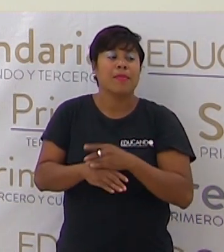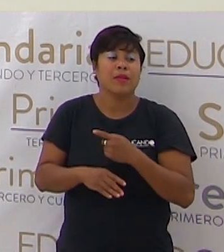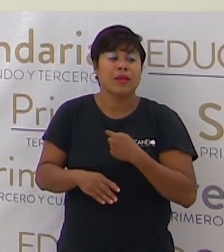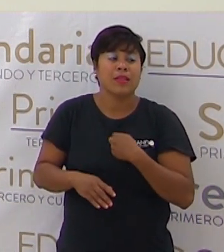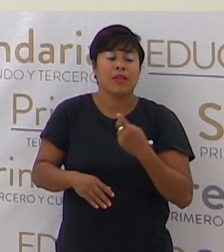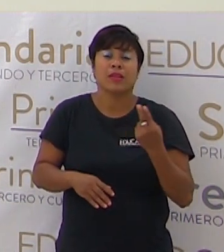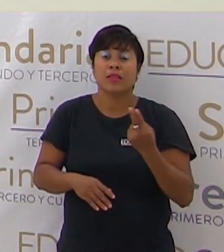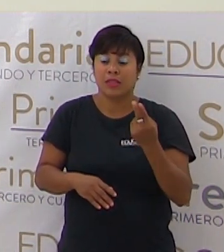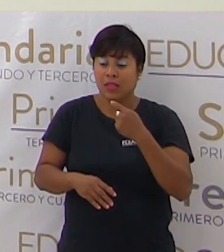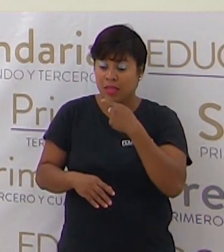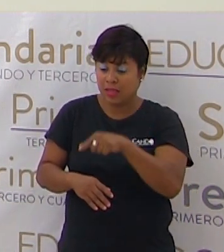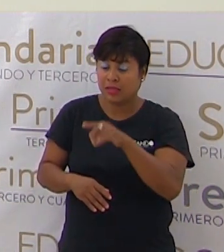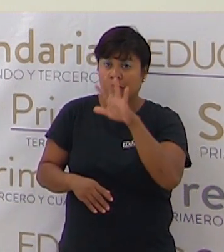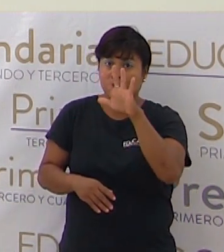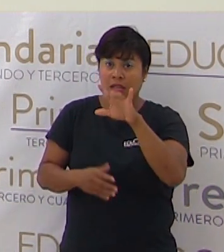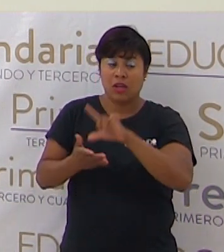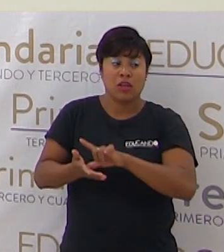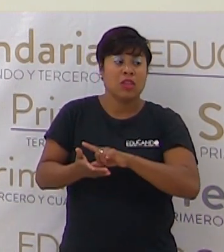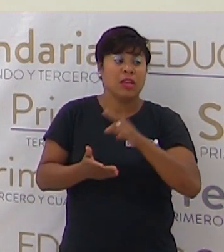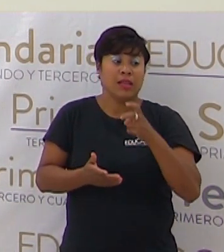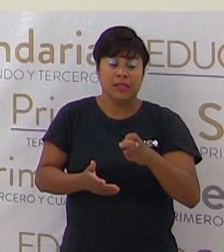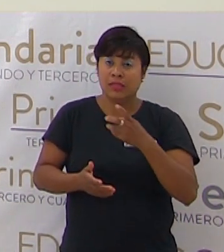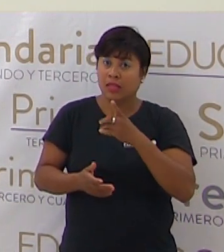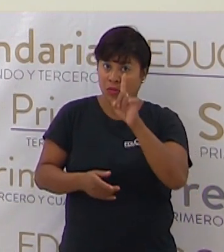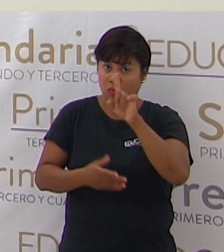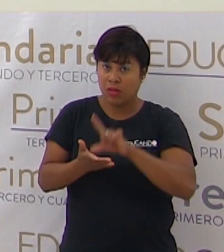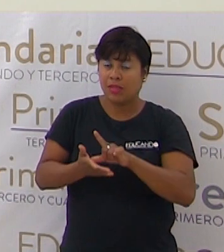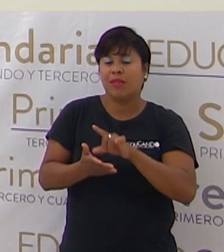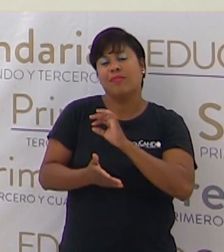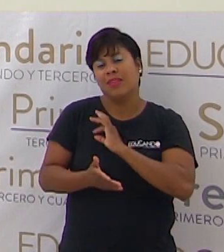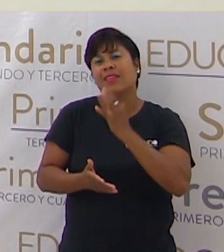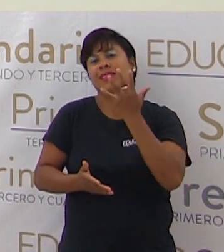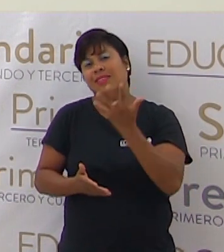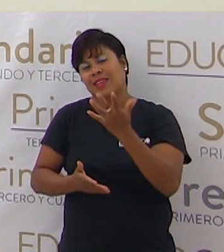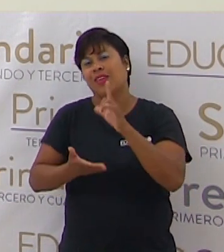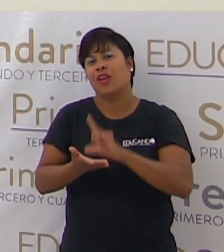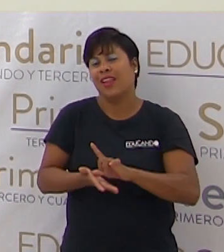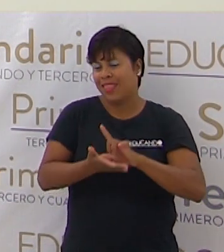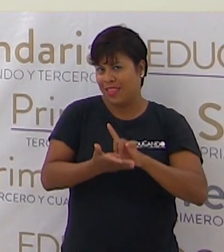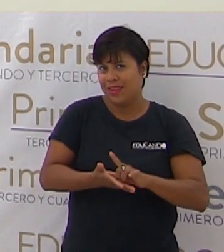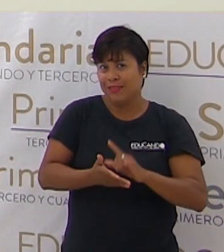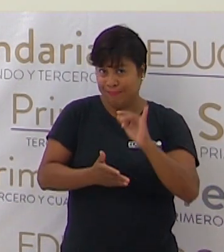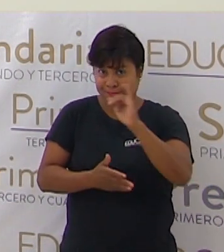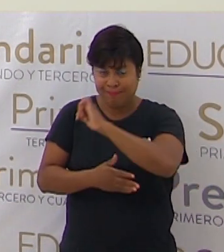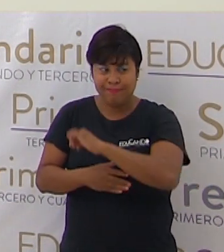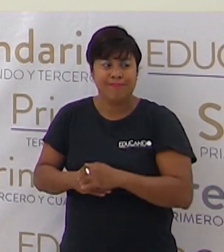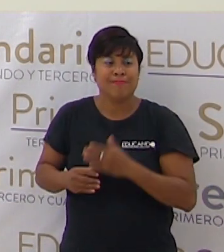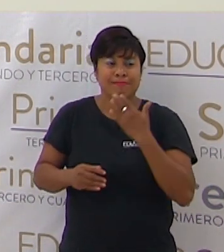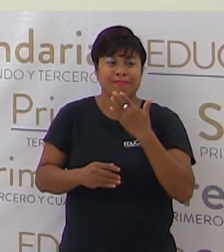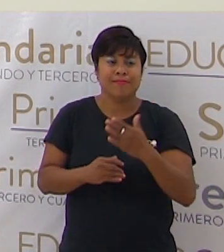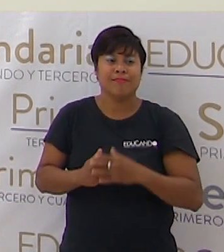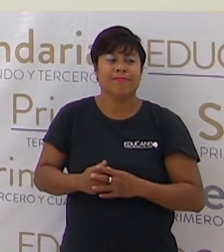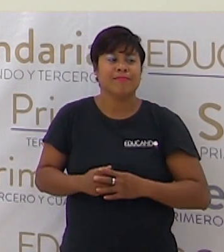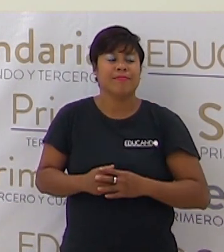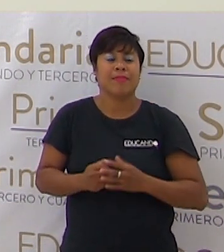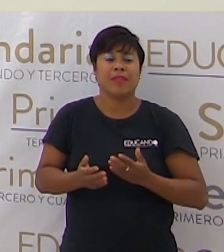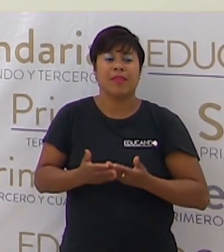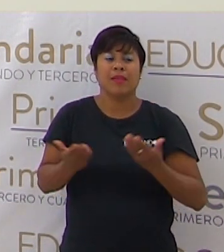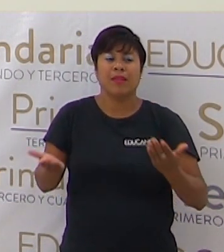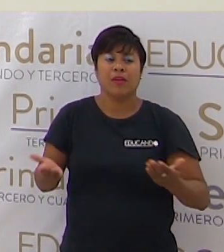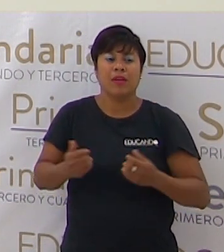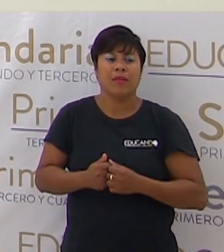que aquí tiene 5 litros y si este es 1 litro, pues me van a caber 5 litros. ¿Verdad? Muy bien.